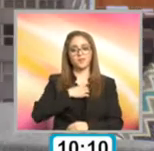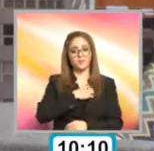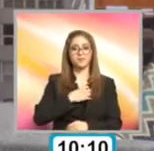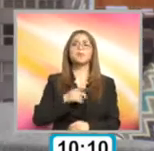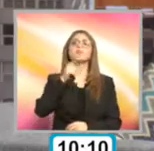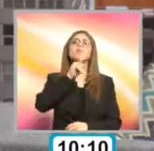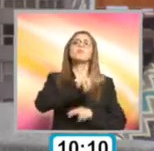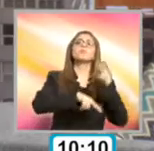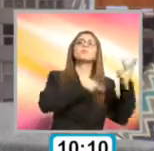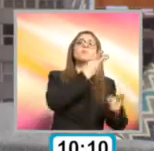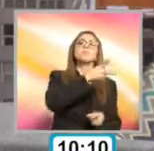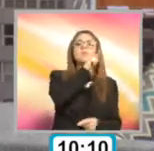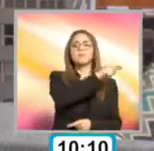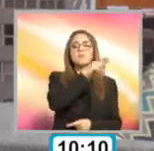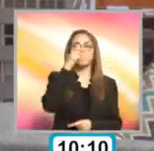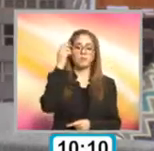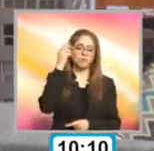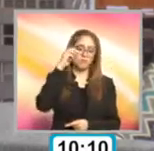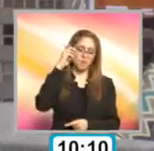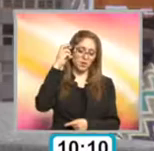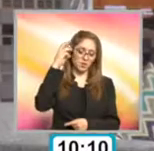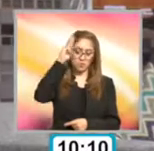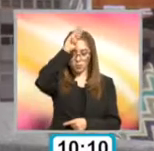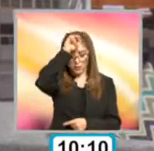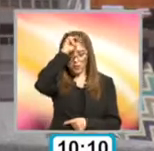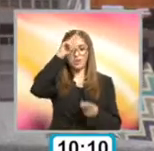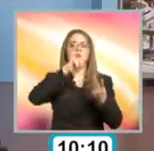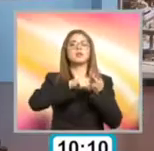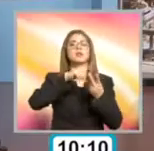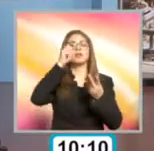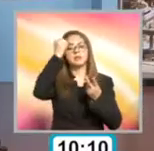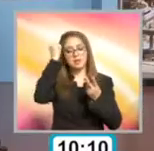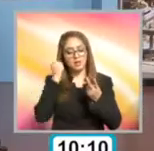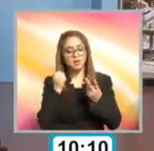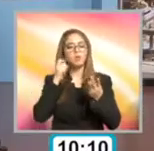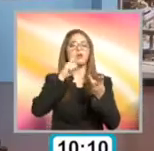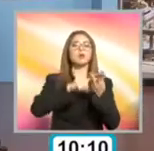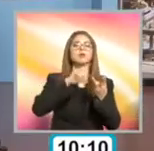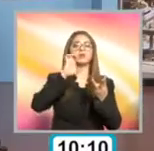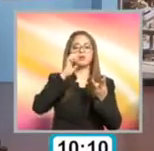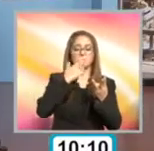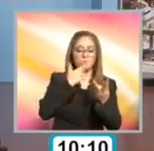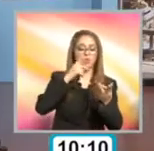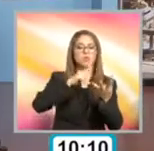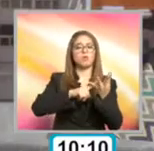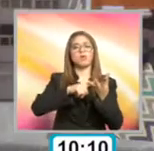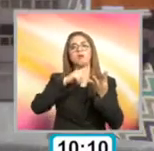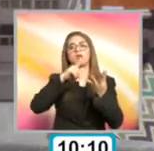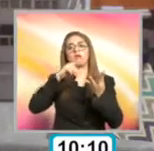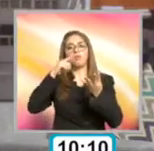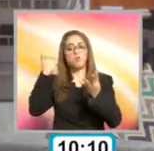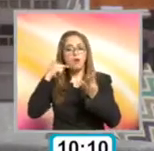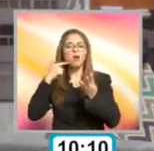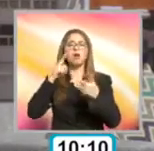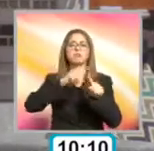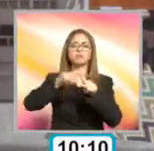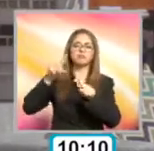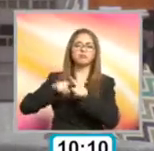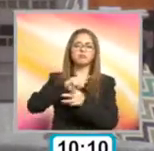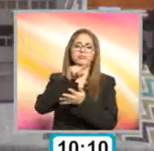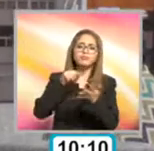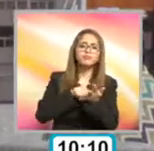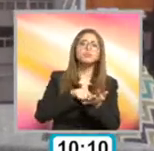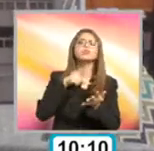vas a ir a mi Sinaloa, vas a andar, pues, obviamente, a Chihuahua, vas a ir a Guadalajara, vas a andar por todas partes. ¿Cuáles son tus redes sociales para que el público esté